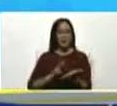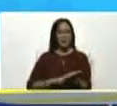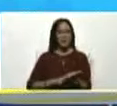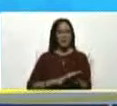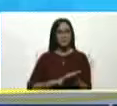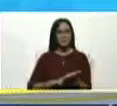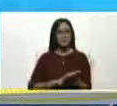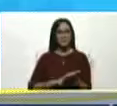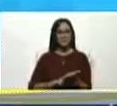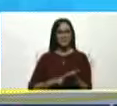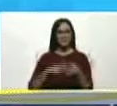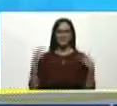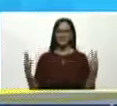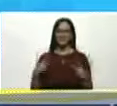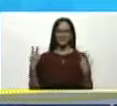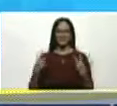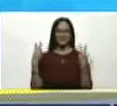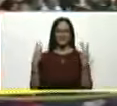En victoria.